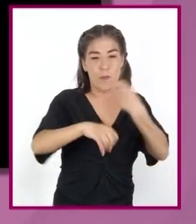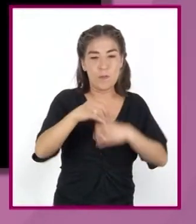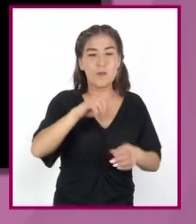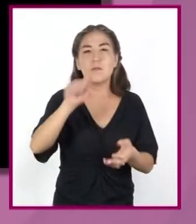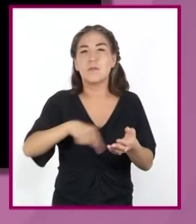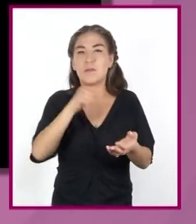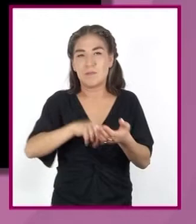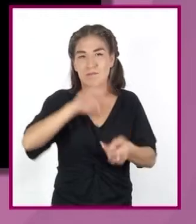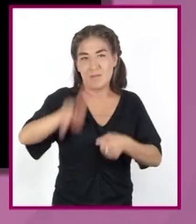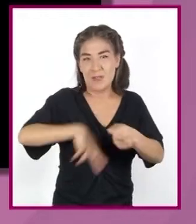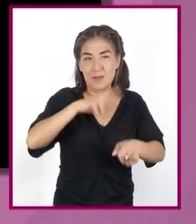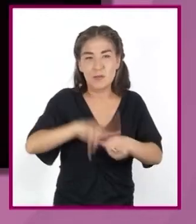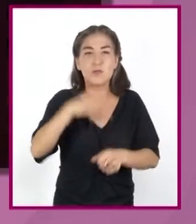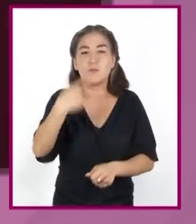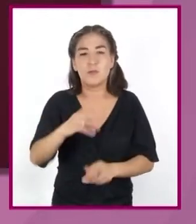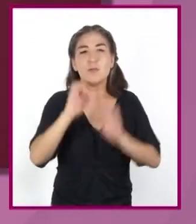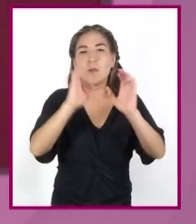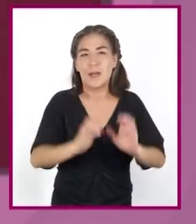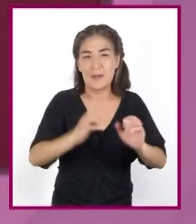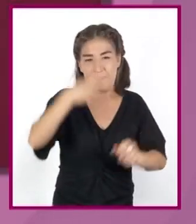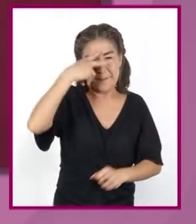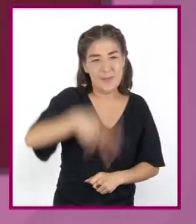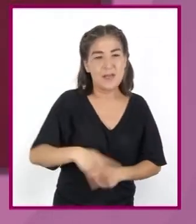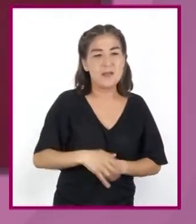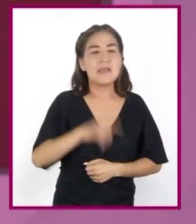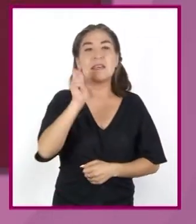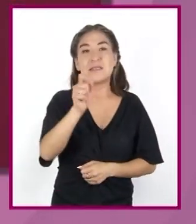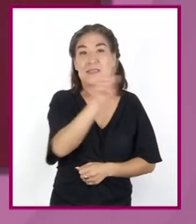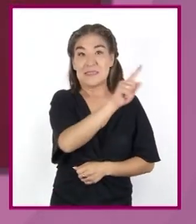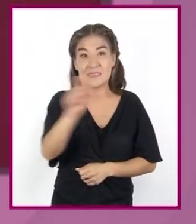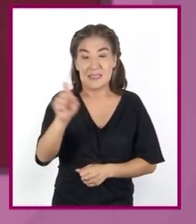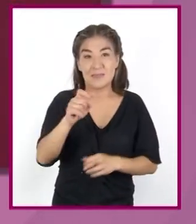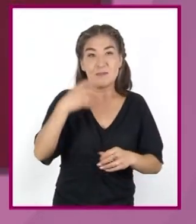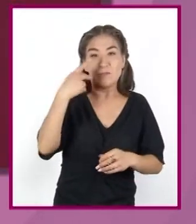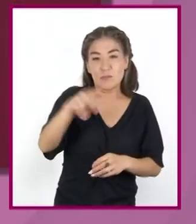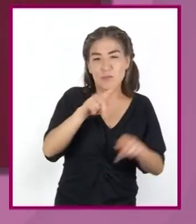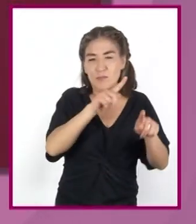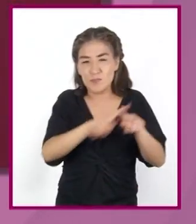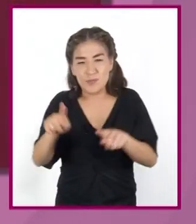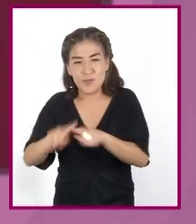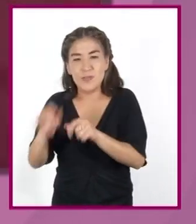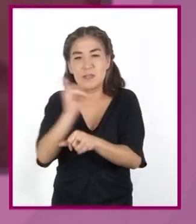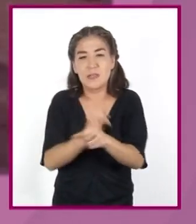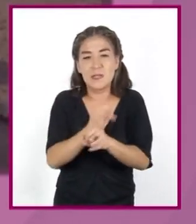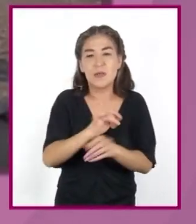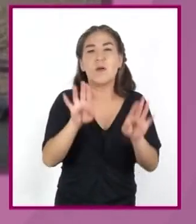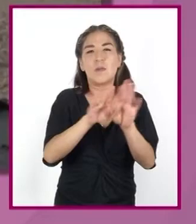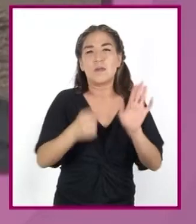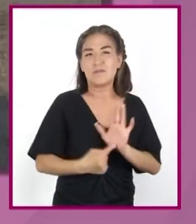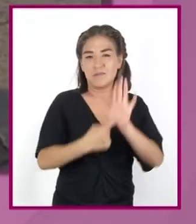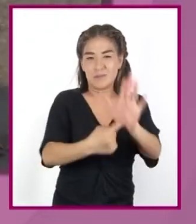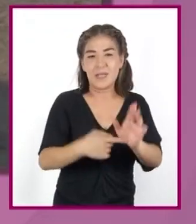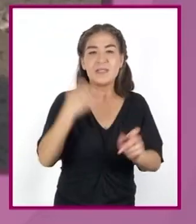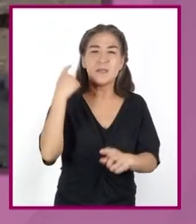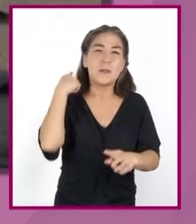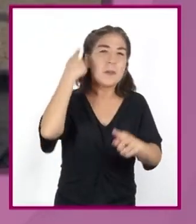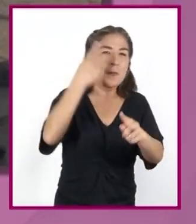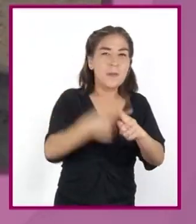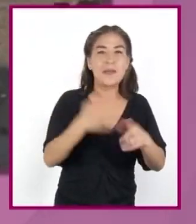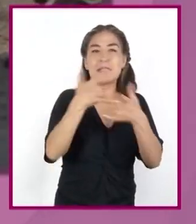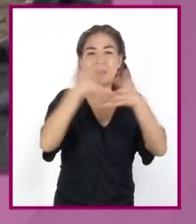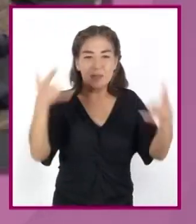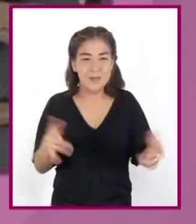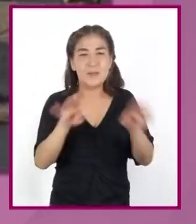de México, 100 casos de éxito, muestra los éxitos ambientales del México de los últimos años, historias exitosas